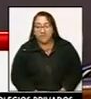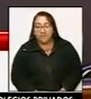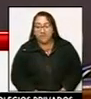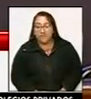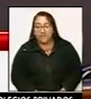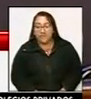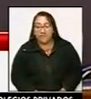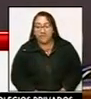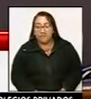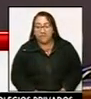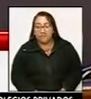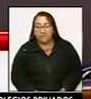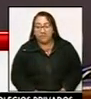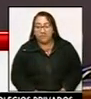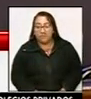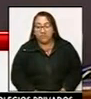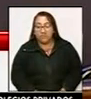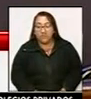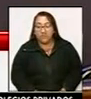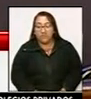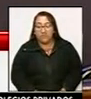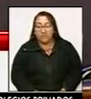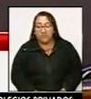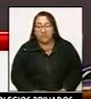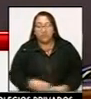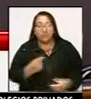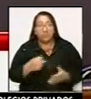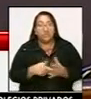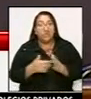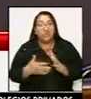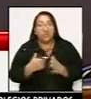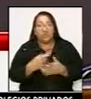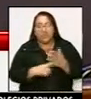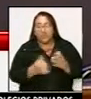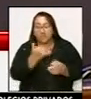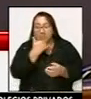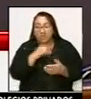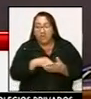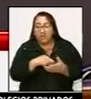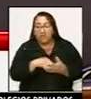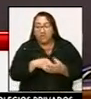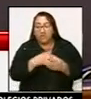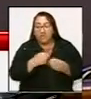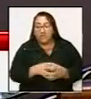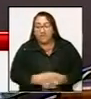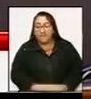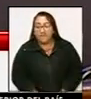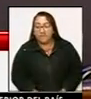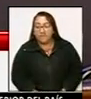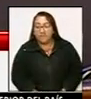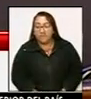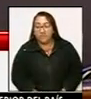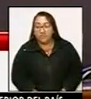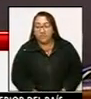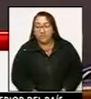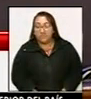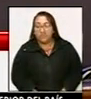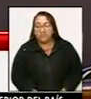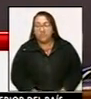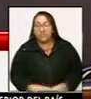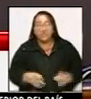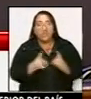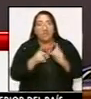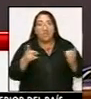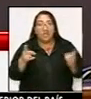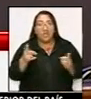no quiero ser hipócrita. Porque hay muchos vacíos que sucede. ¿Por qué? Porque están divorciados los tres poderes del